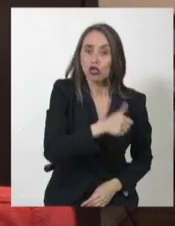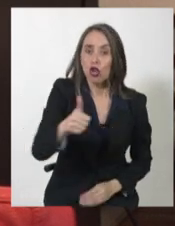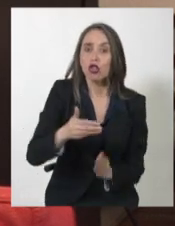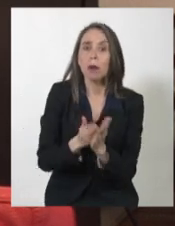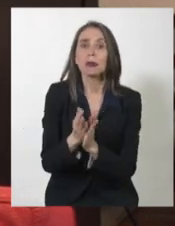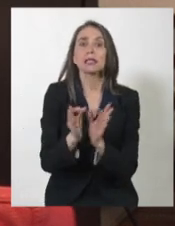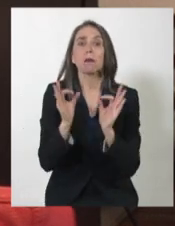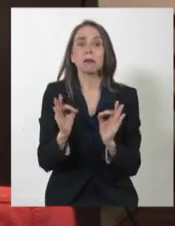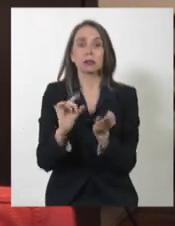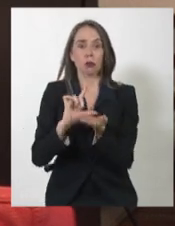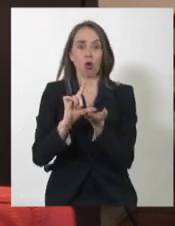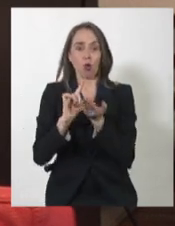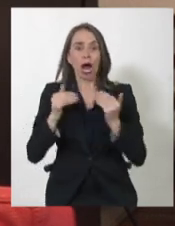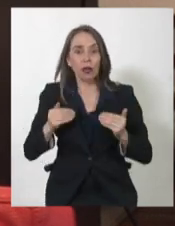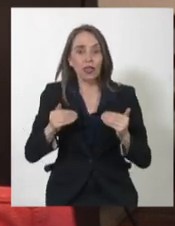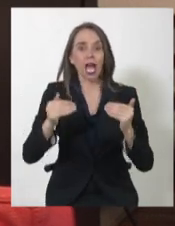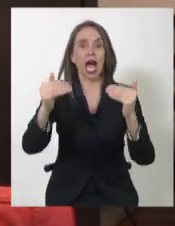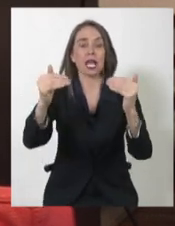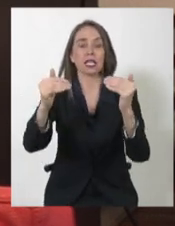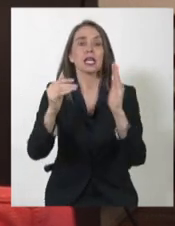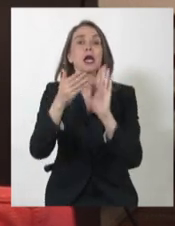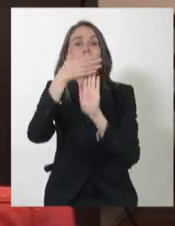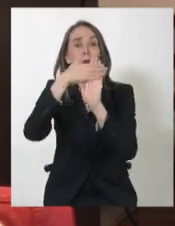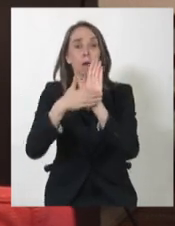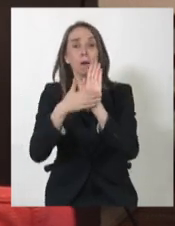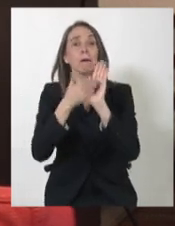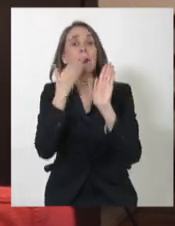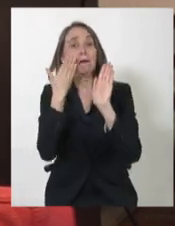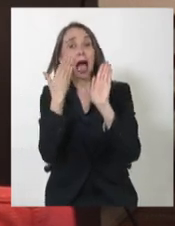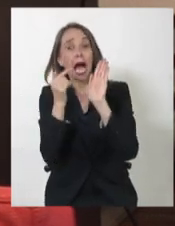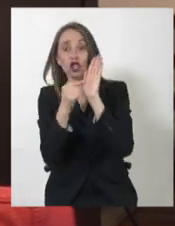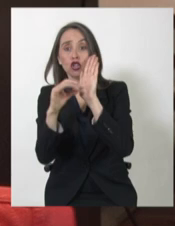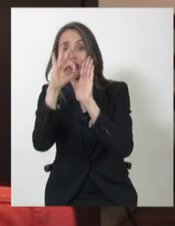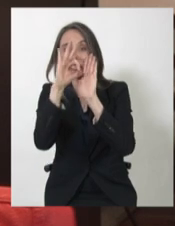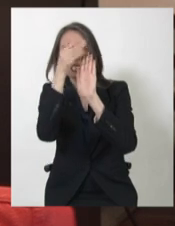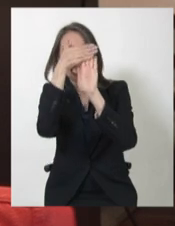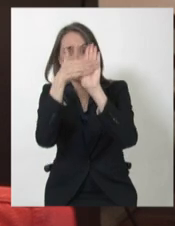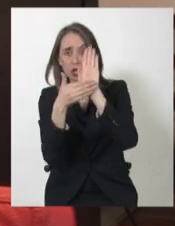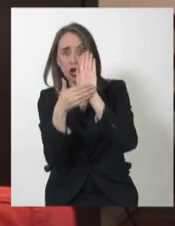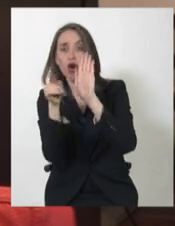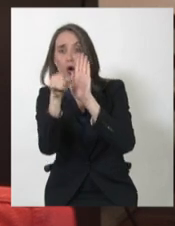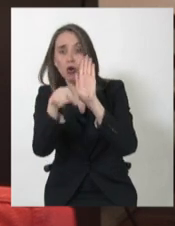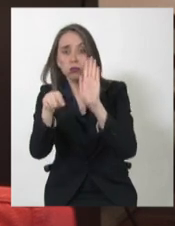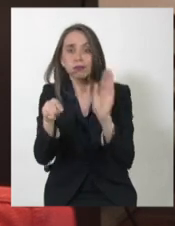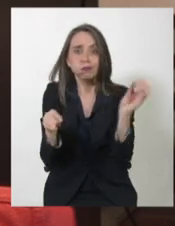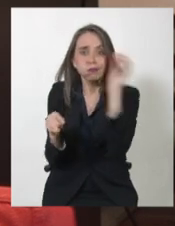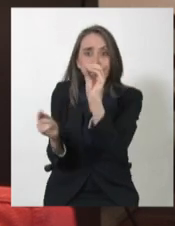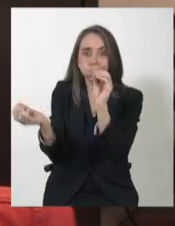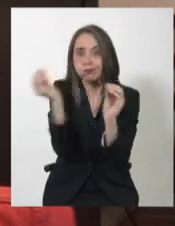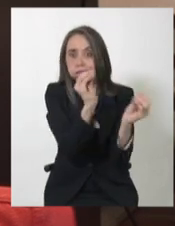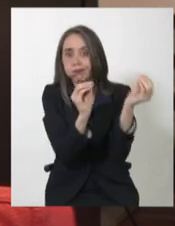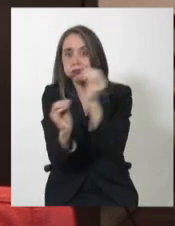igualdad de condiciones para llenar esta hoja, ¿cierto? Pero